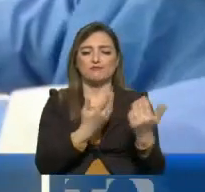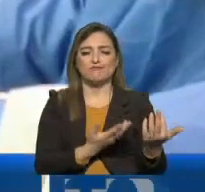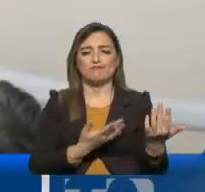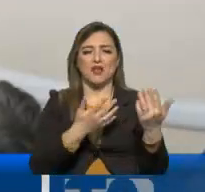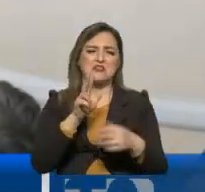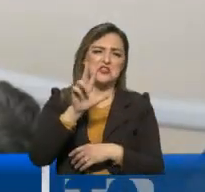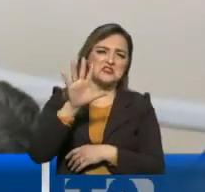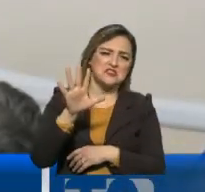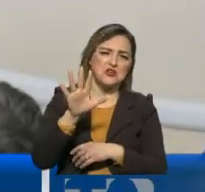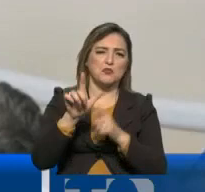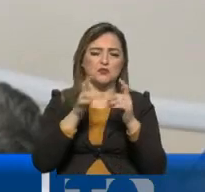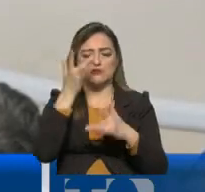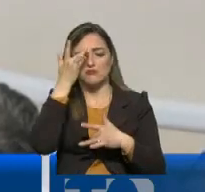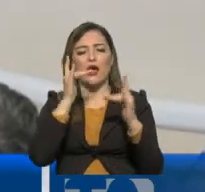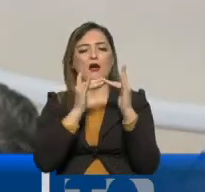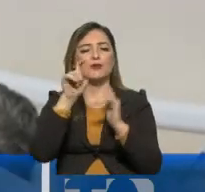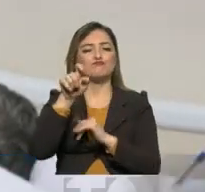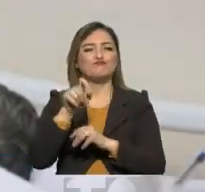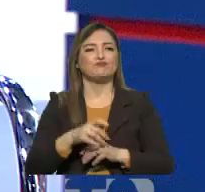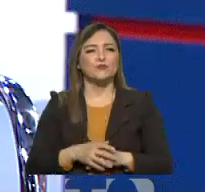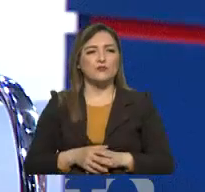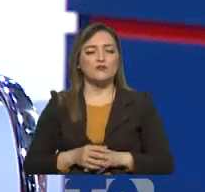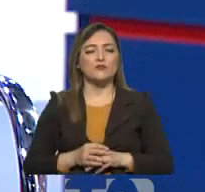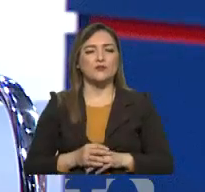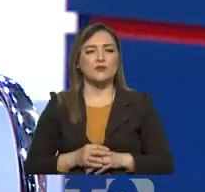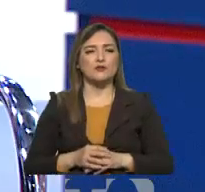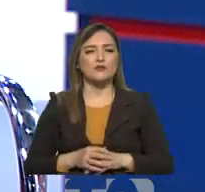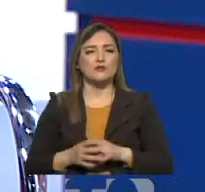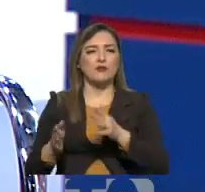3 a 5 pacientes. Luisa María Heredia, 24 horas.